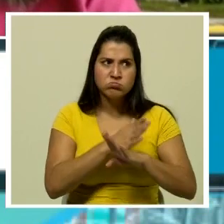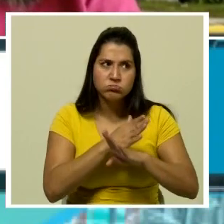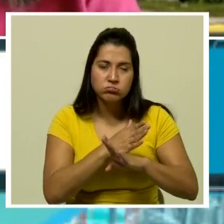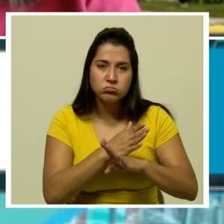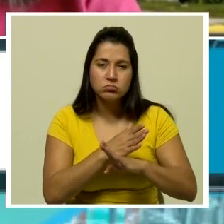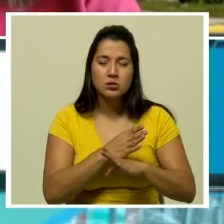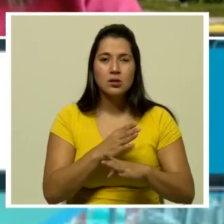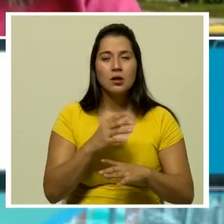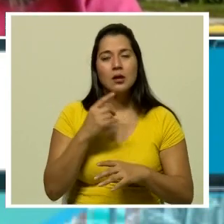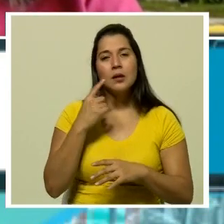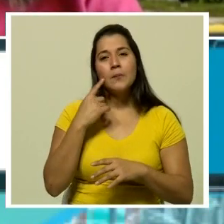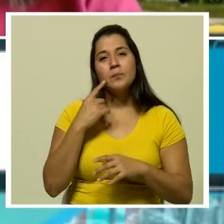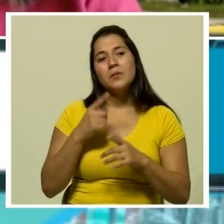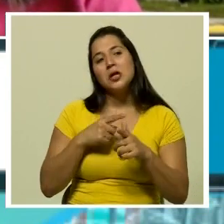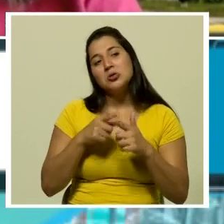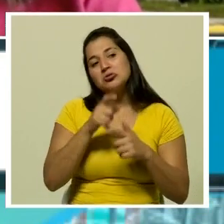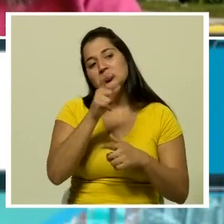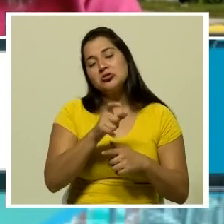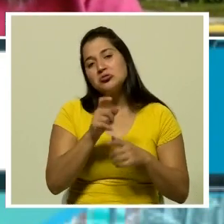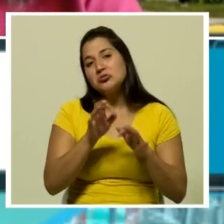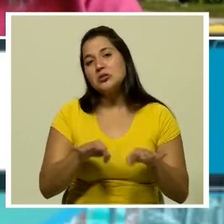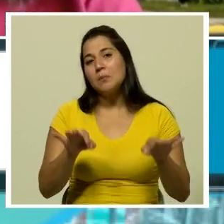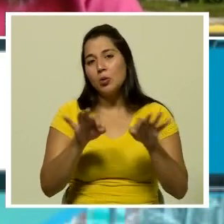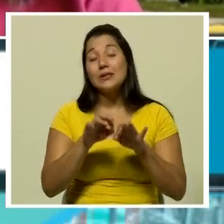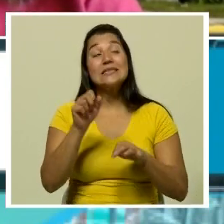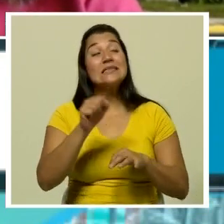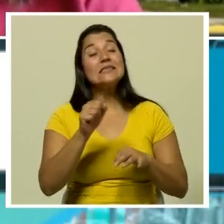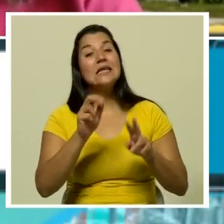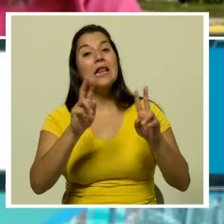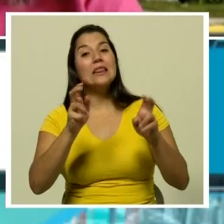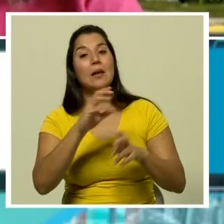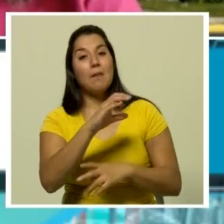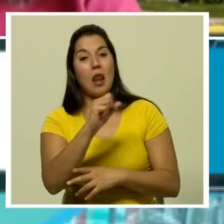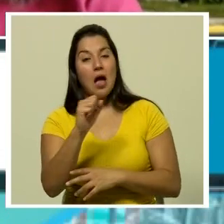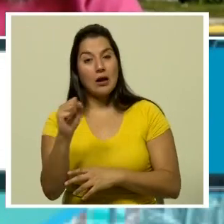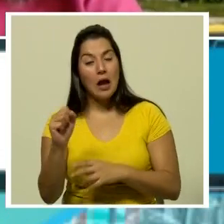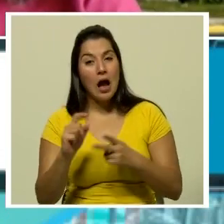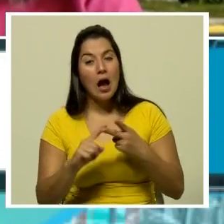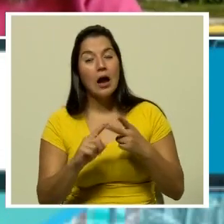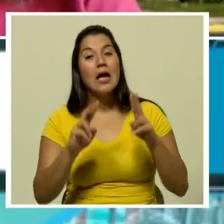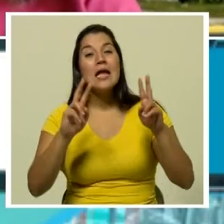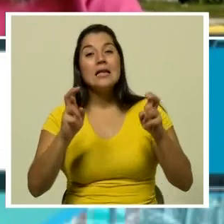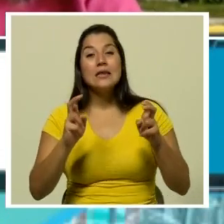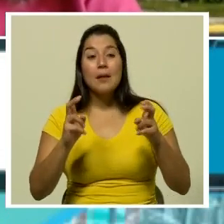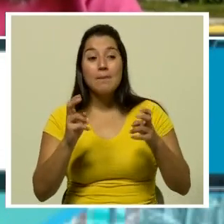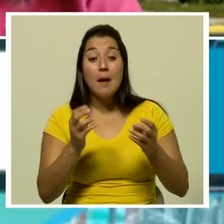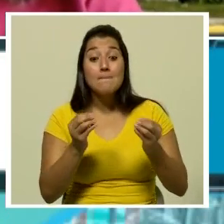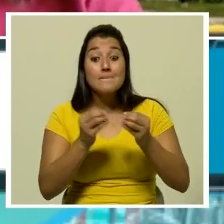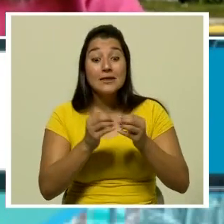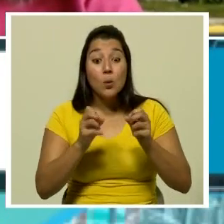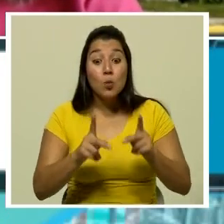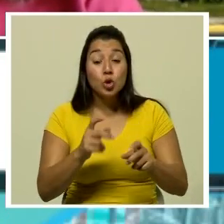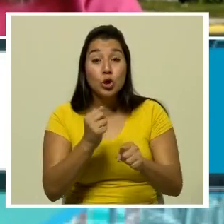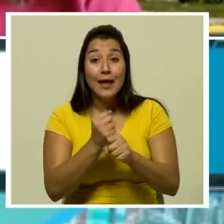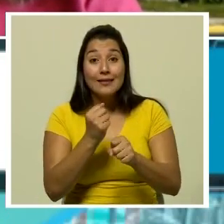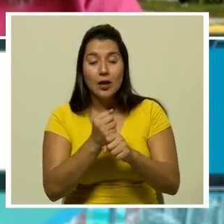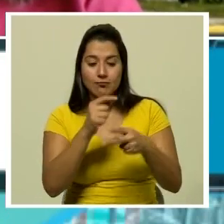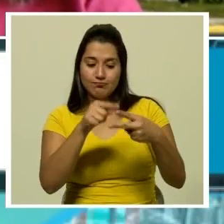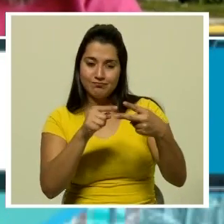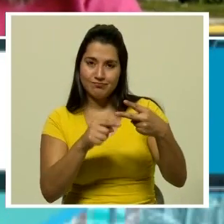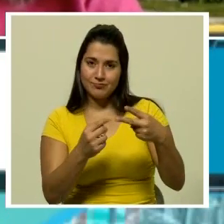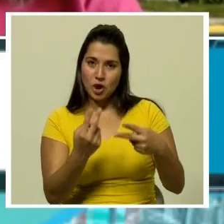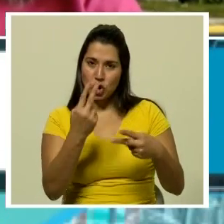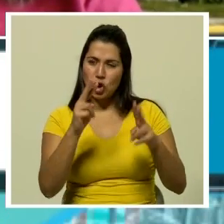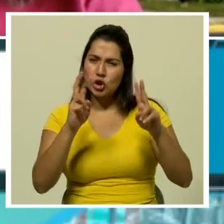figuras de los aspirantes políticos. Así es, el tema de la caja, el tema del empleo, son dos temas